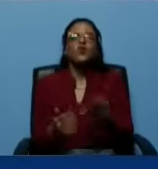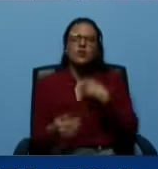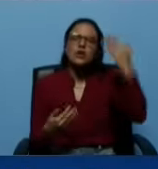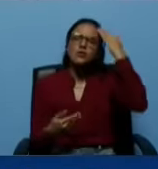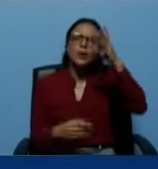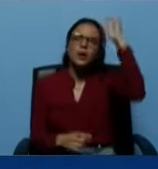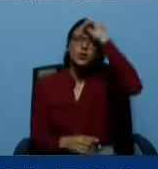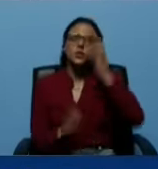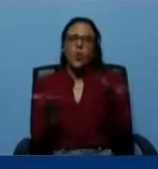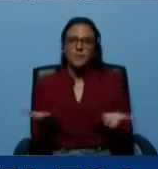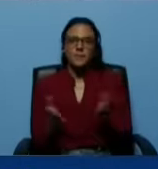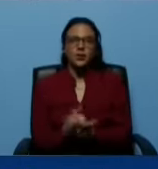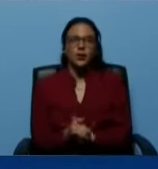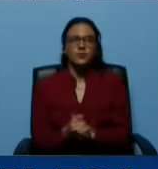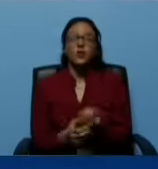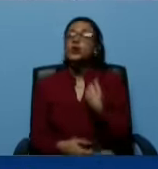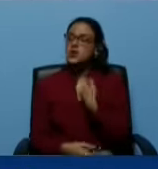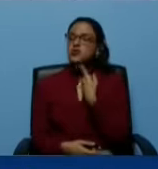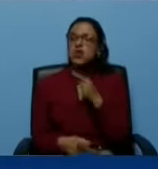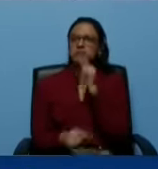Gracias. Reto